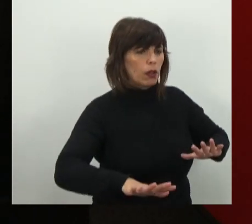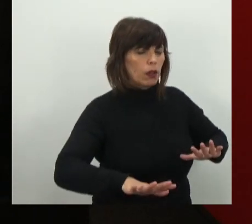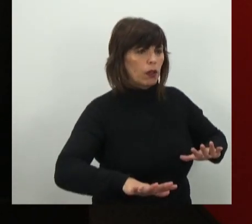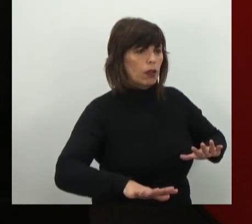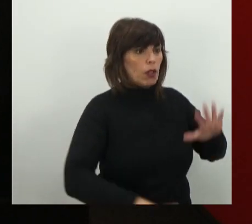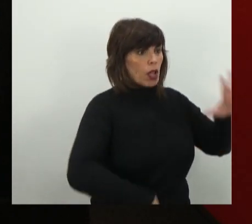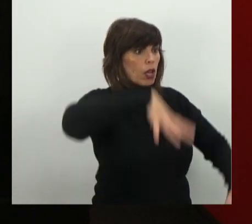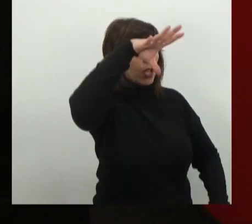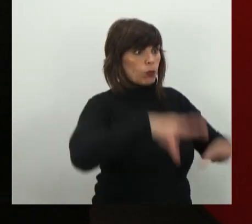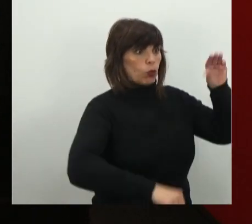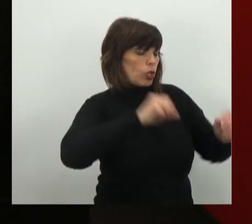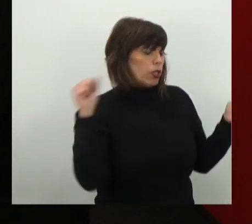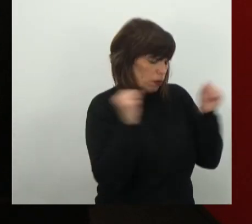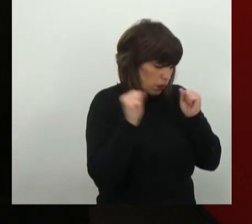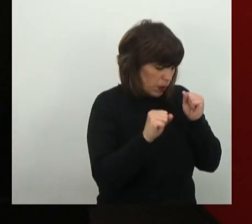los collados temblarán,